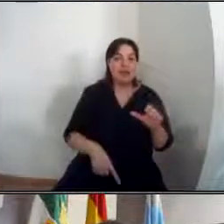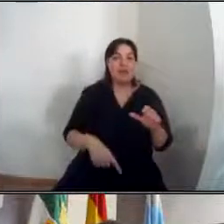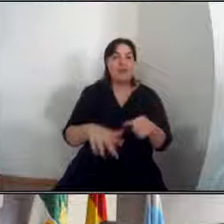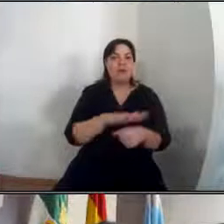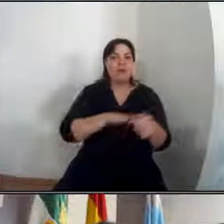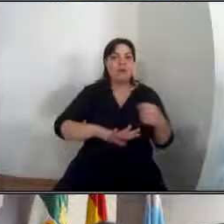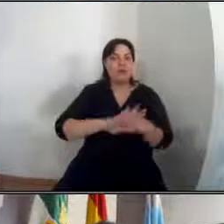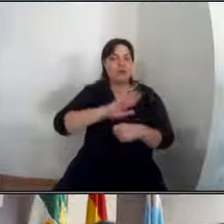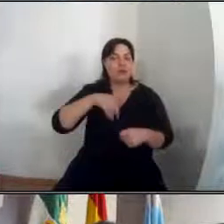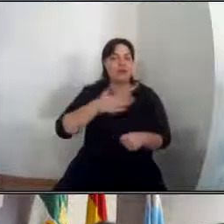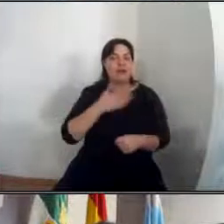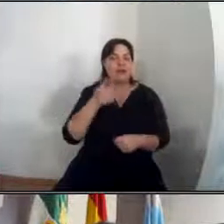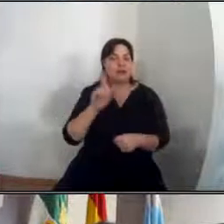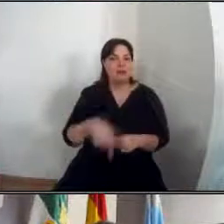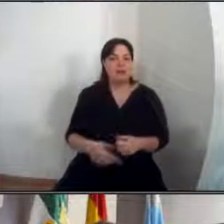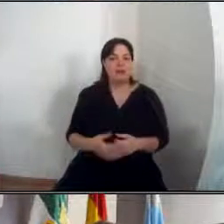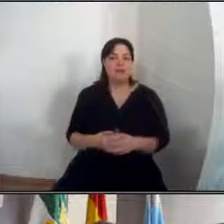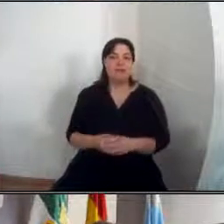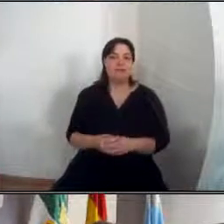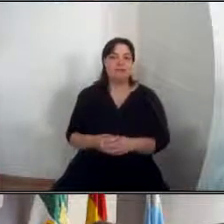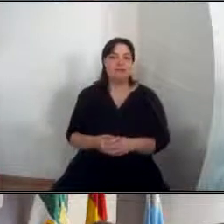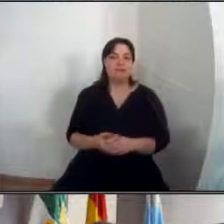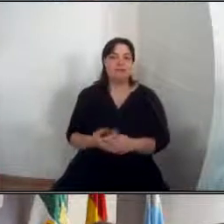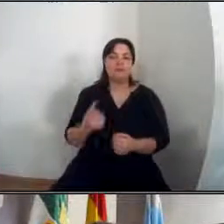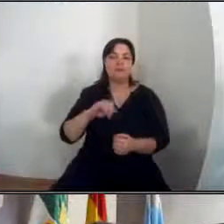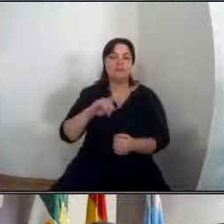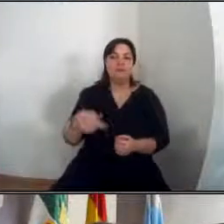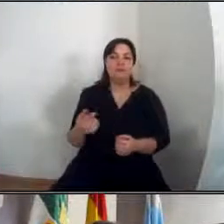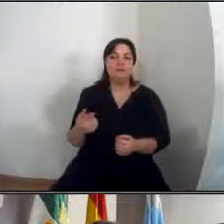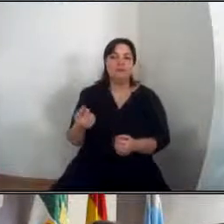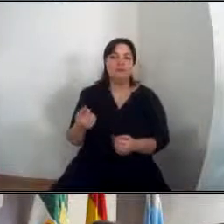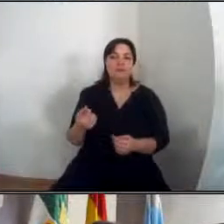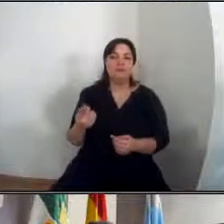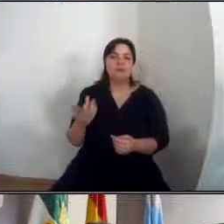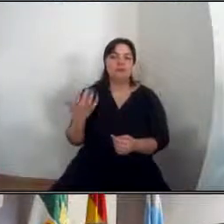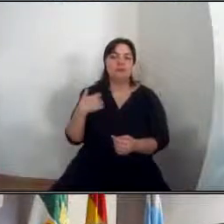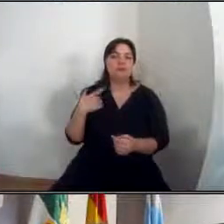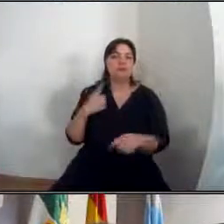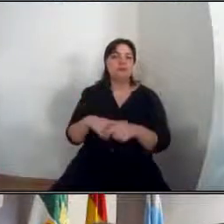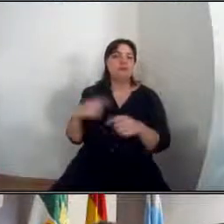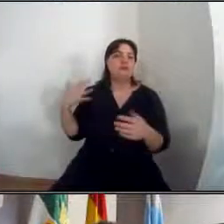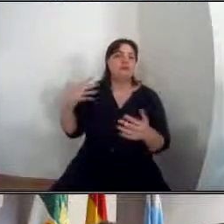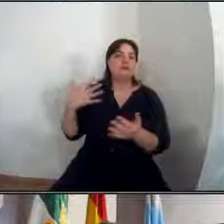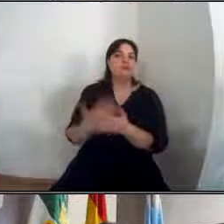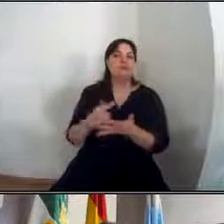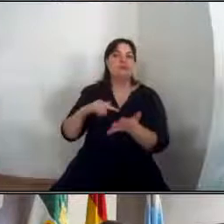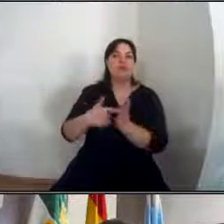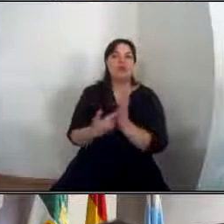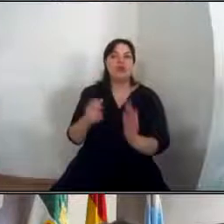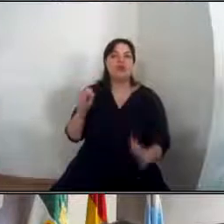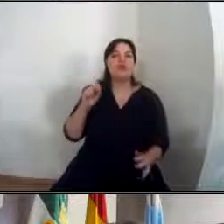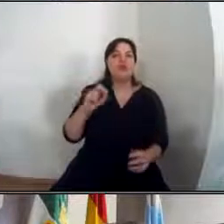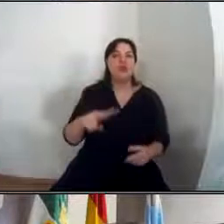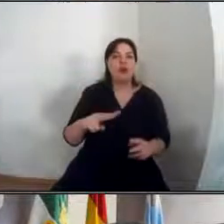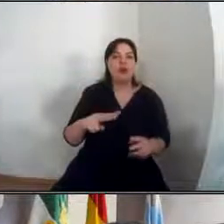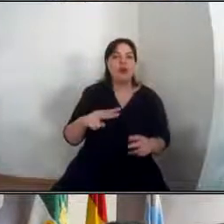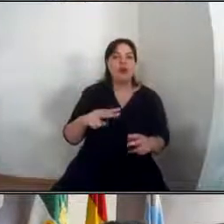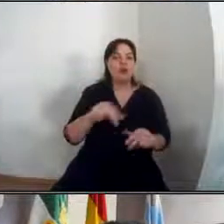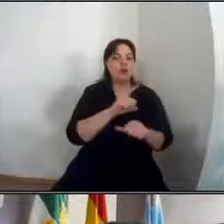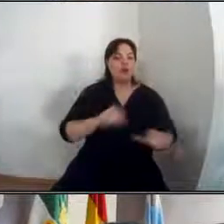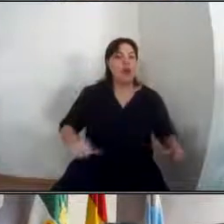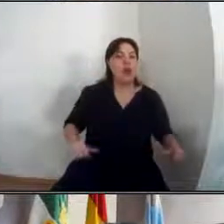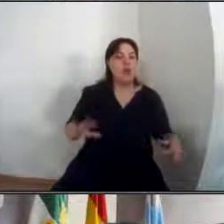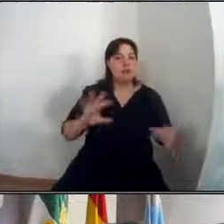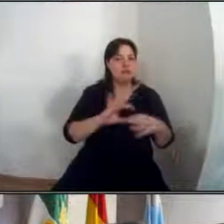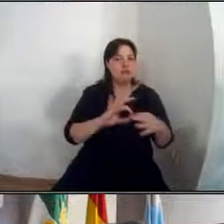provincias. Nosotros hemos tenido a lo largo de todo este tiempo 12 proyectos de cooperación transfronteriza.